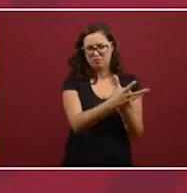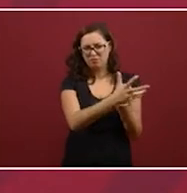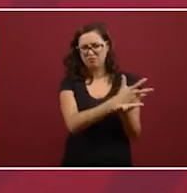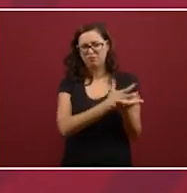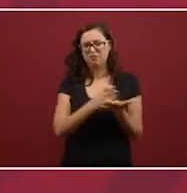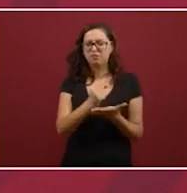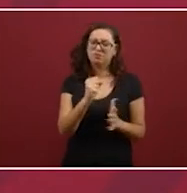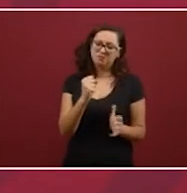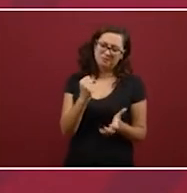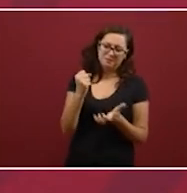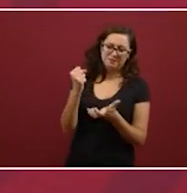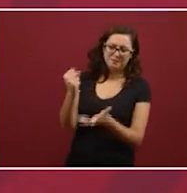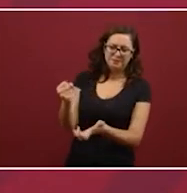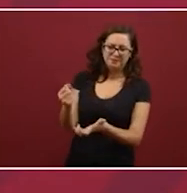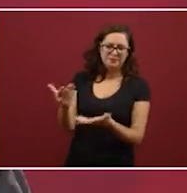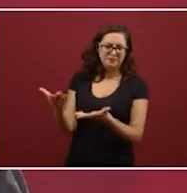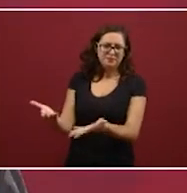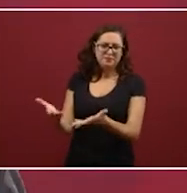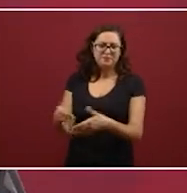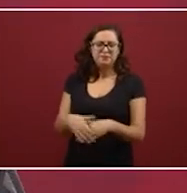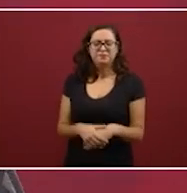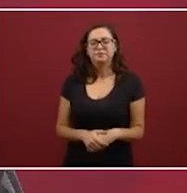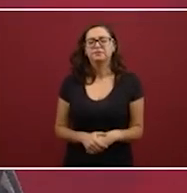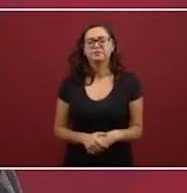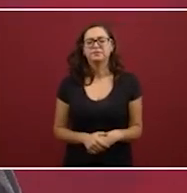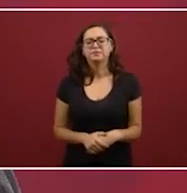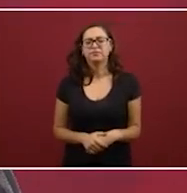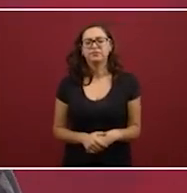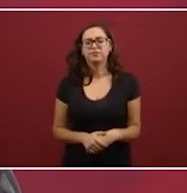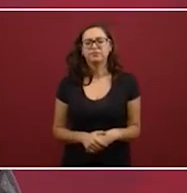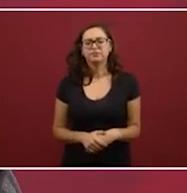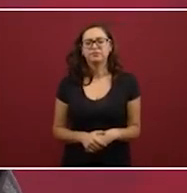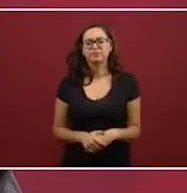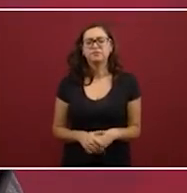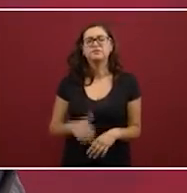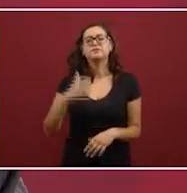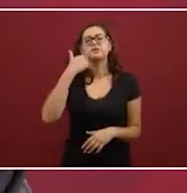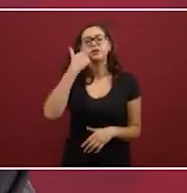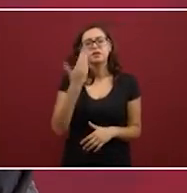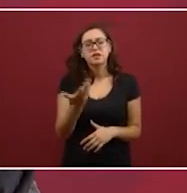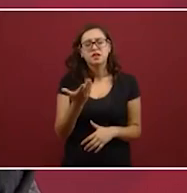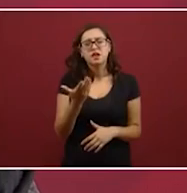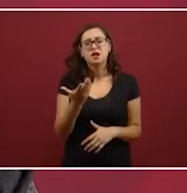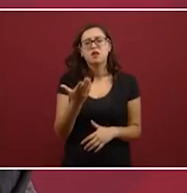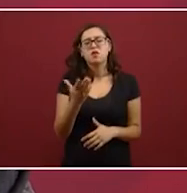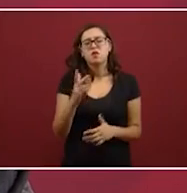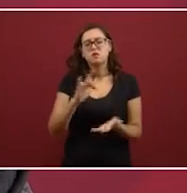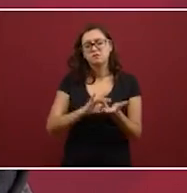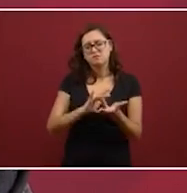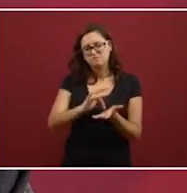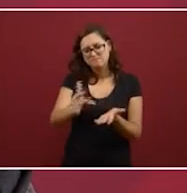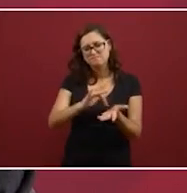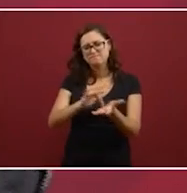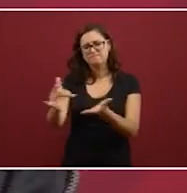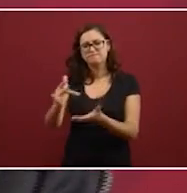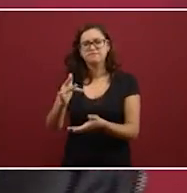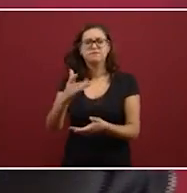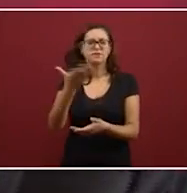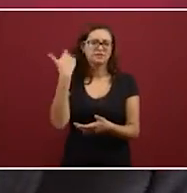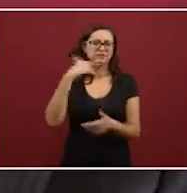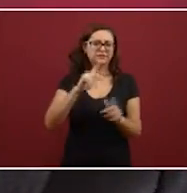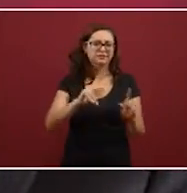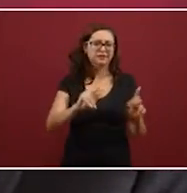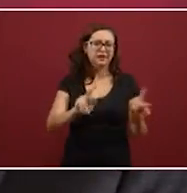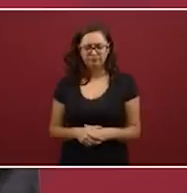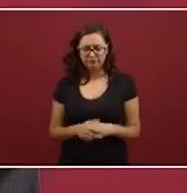explicó que este recurso es producto de la subasta de autos de lujo realizada el pasado 26 de mayo por el instituto para devolverle al